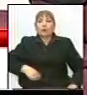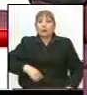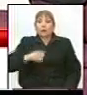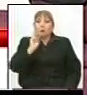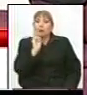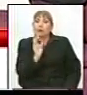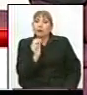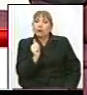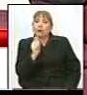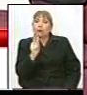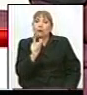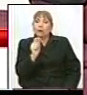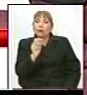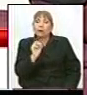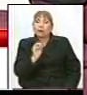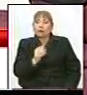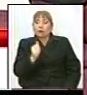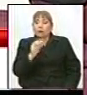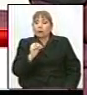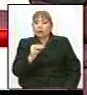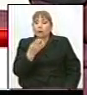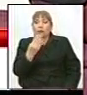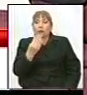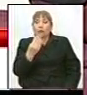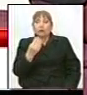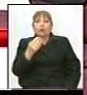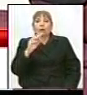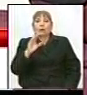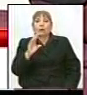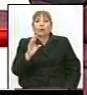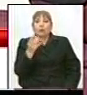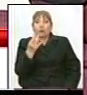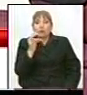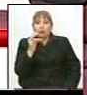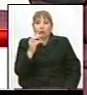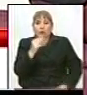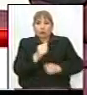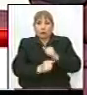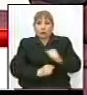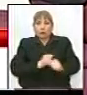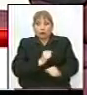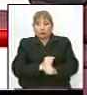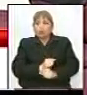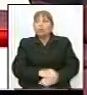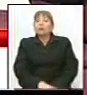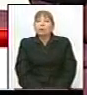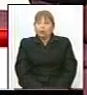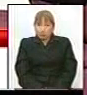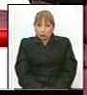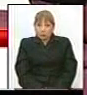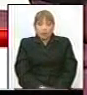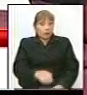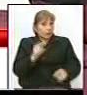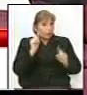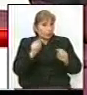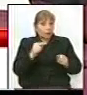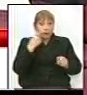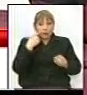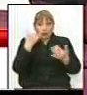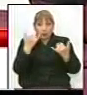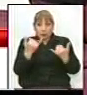Albán, el 14 de mayo del 2017, ¿no? Y él